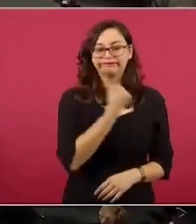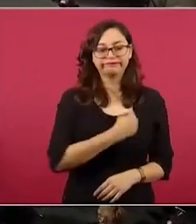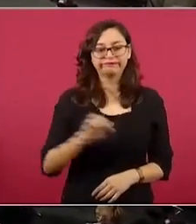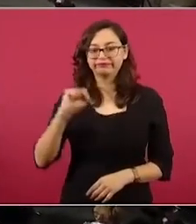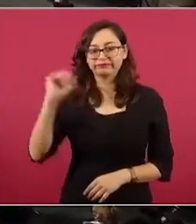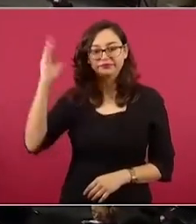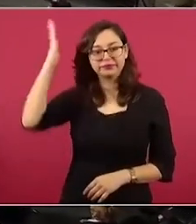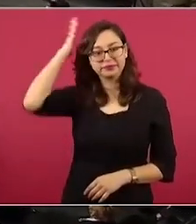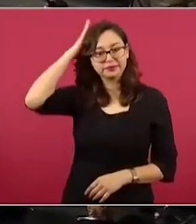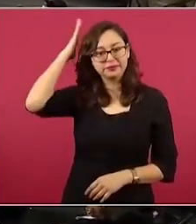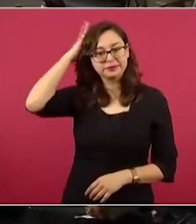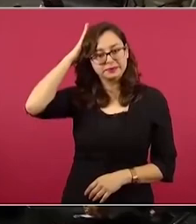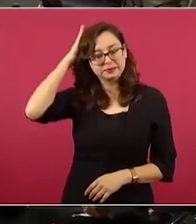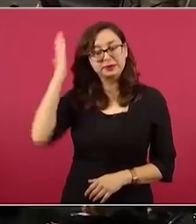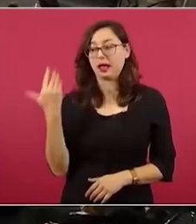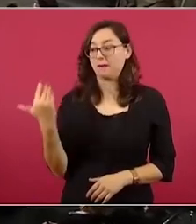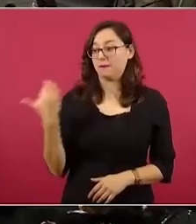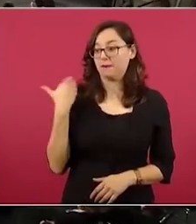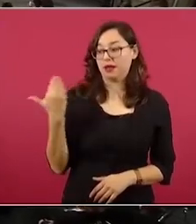ahora que nos visitó,